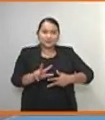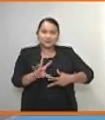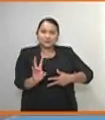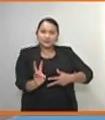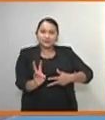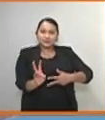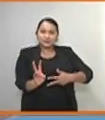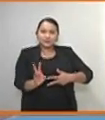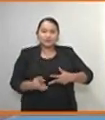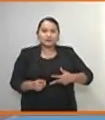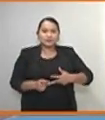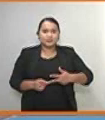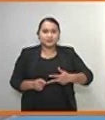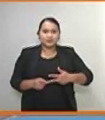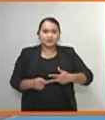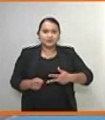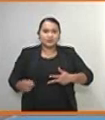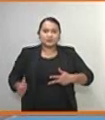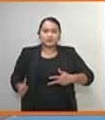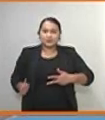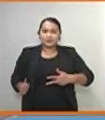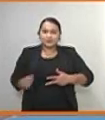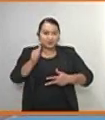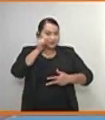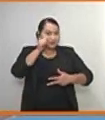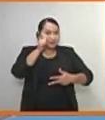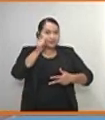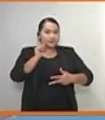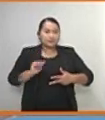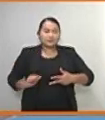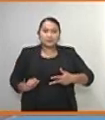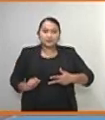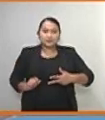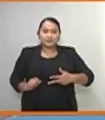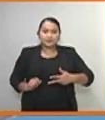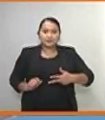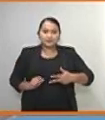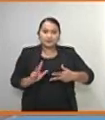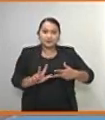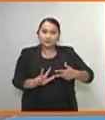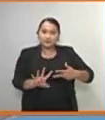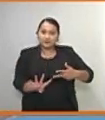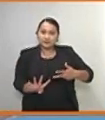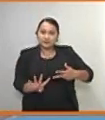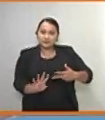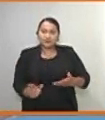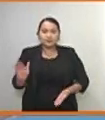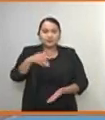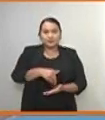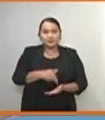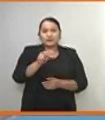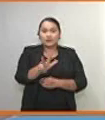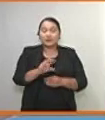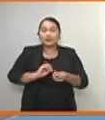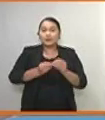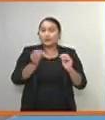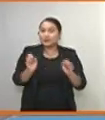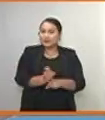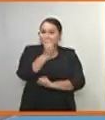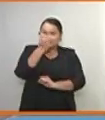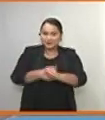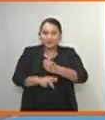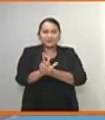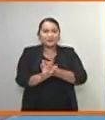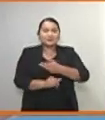37. El tercer y último número ganador, atentos, porque este es el 34. Y repito con mucho gusto los tres números